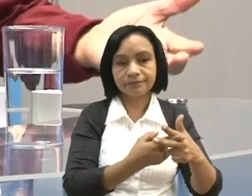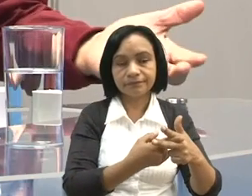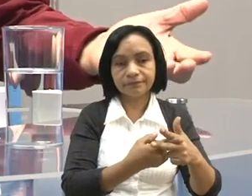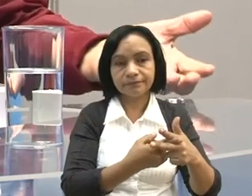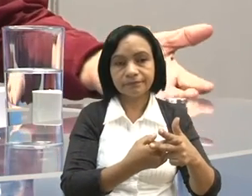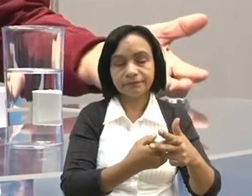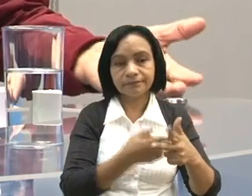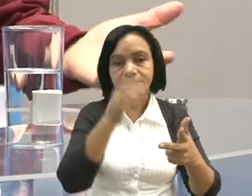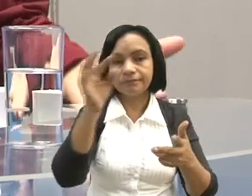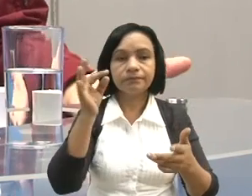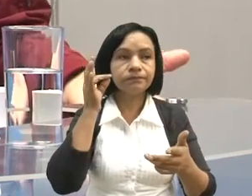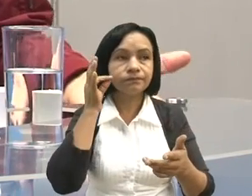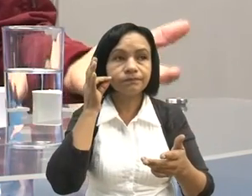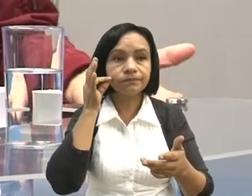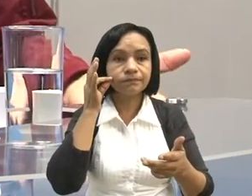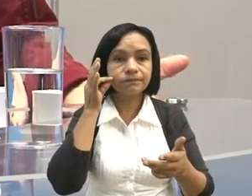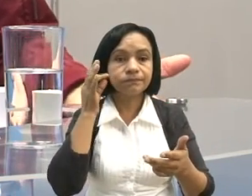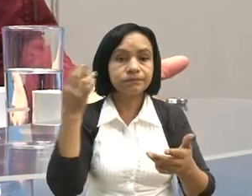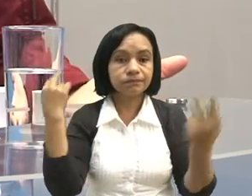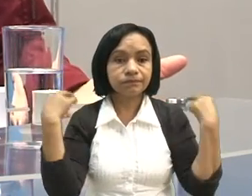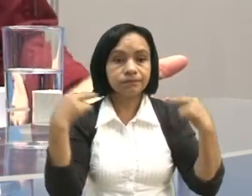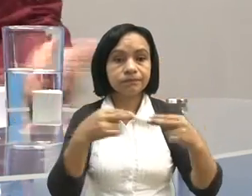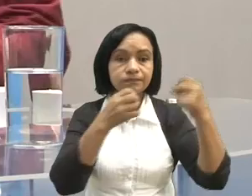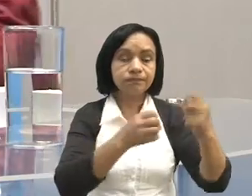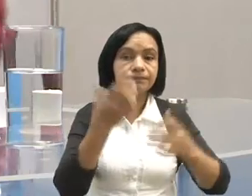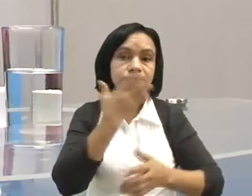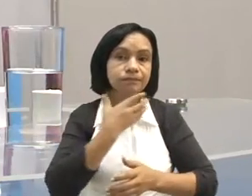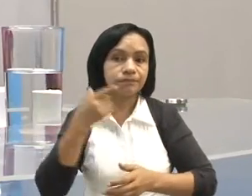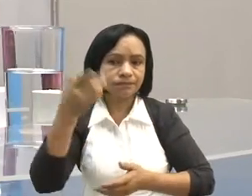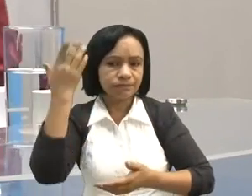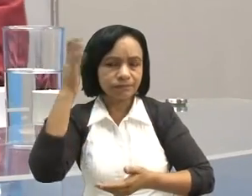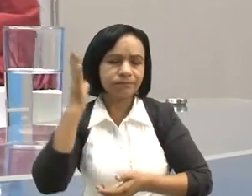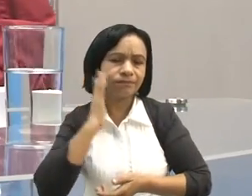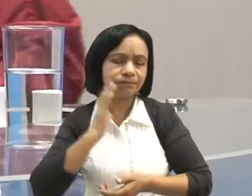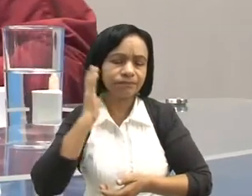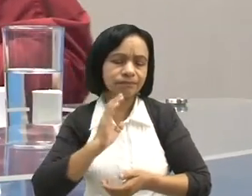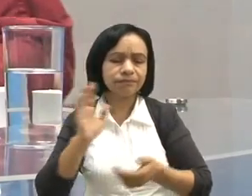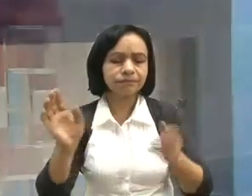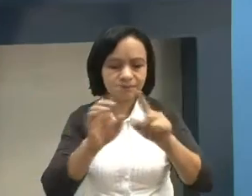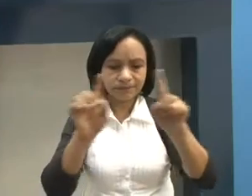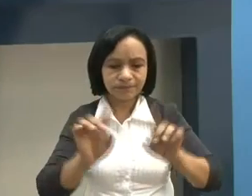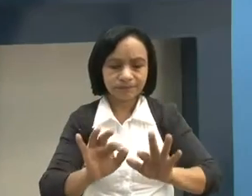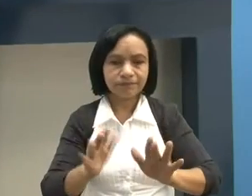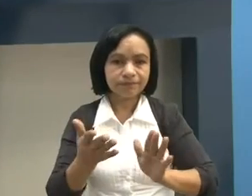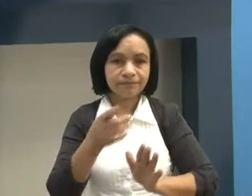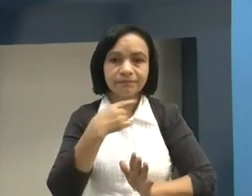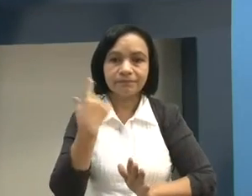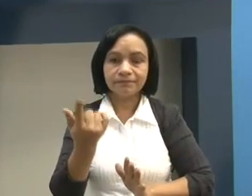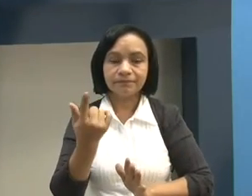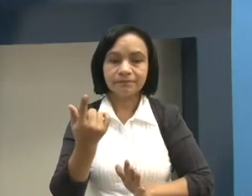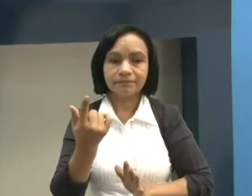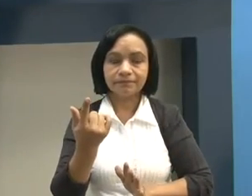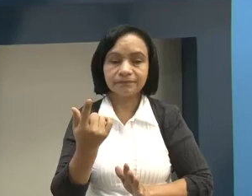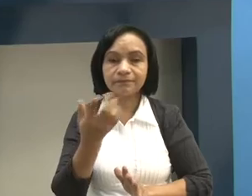las escuelas normales, con los nuevos muchachos, los nuevos maestros y maestras que son jóvenes, ya vienen, vienen. Entonces, tenés esa realidad. Ya no estás